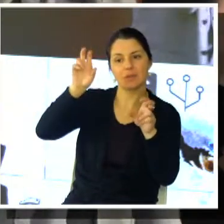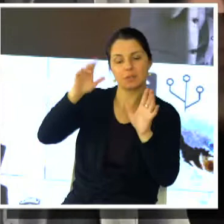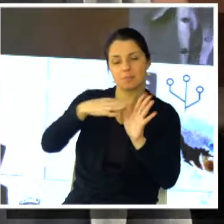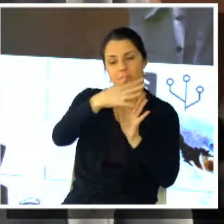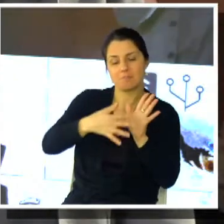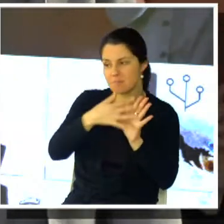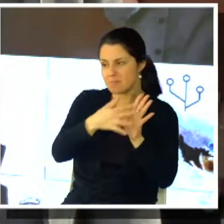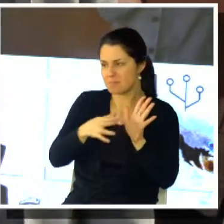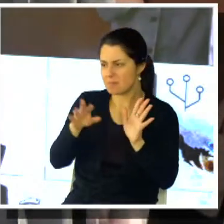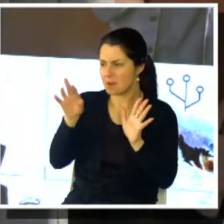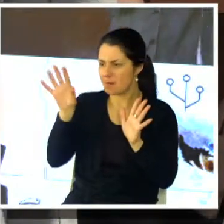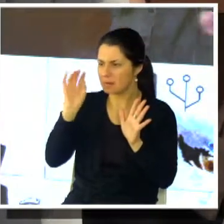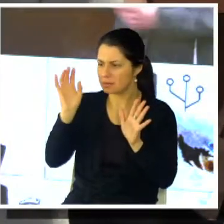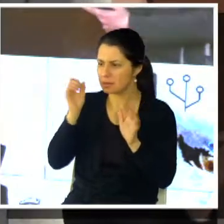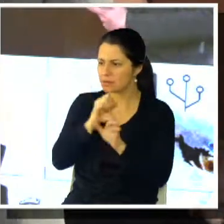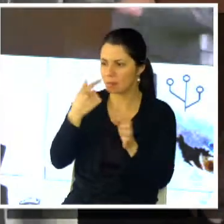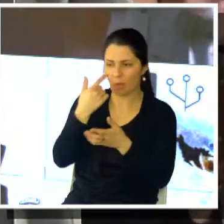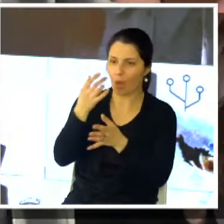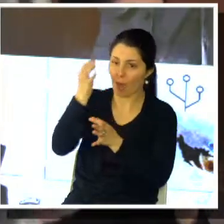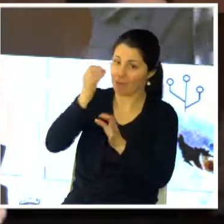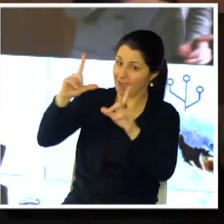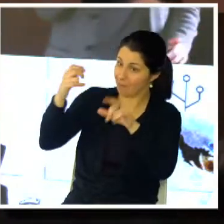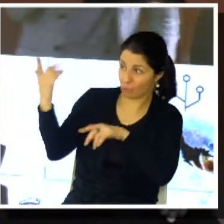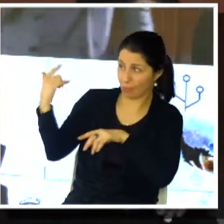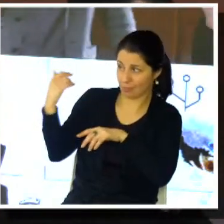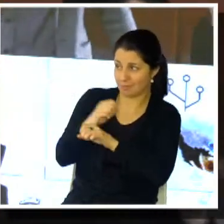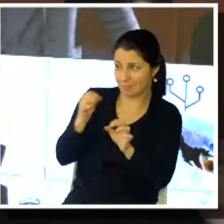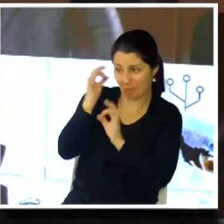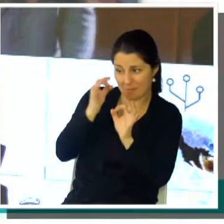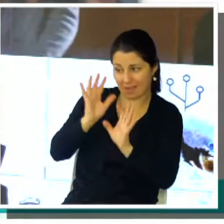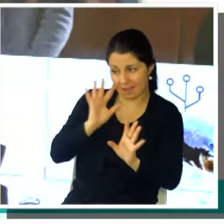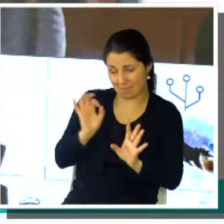sonoro. ¿Puedo explicar esta foto? Deme un segundito.